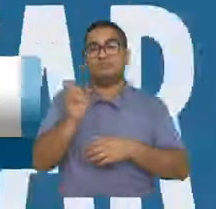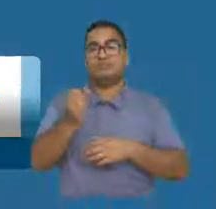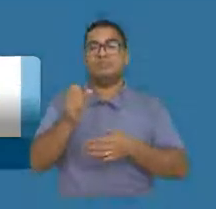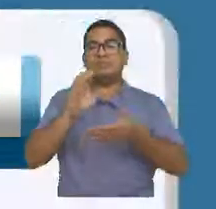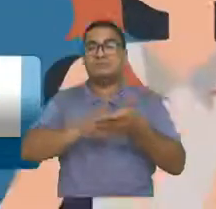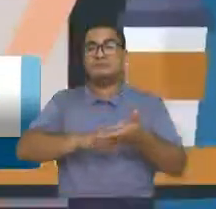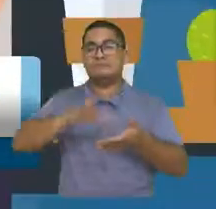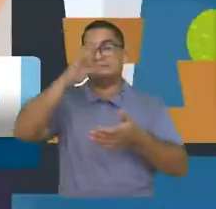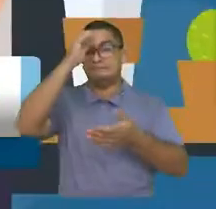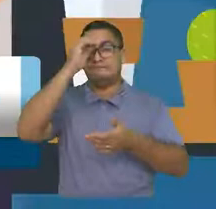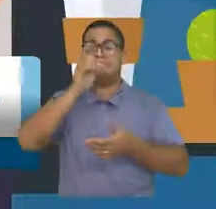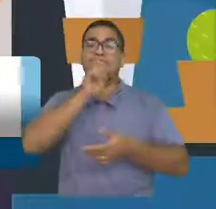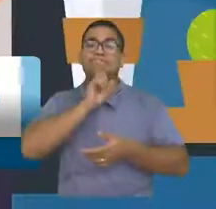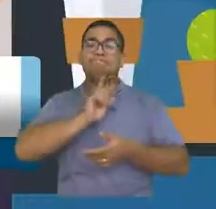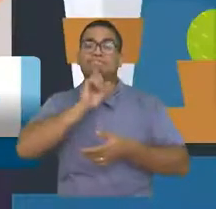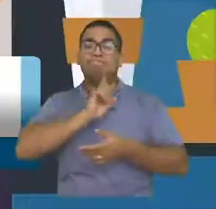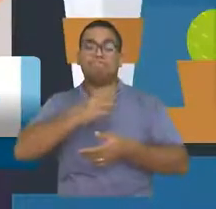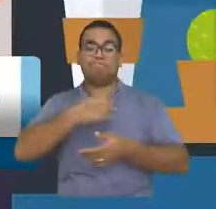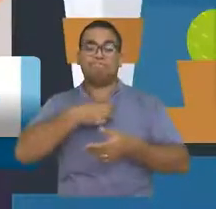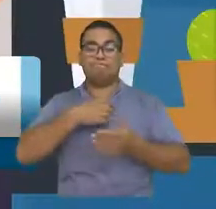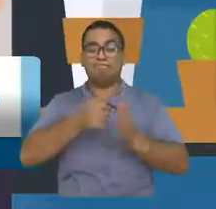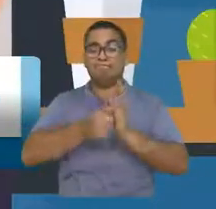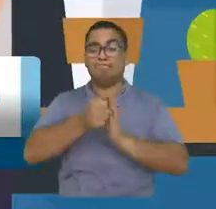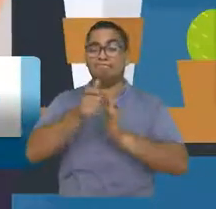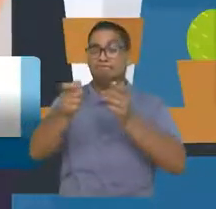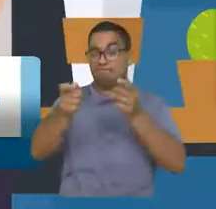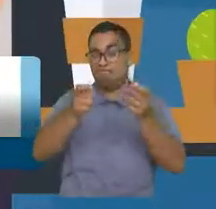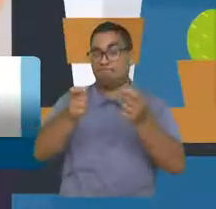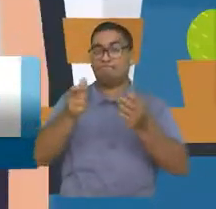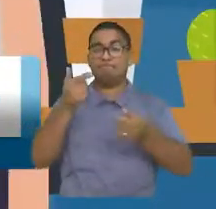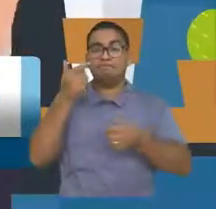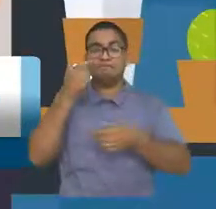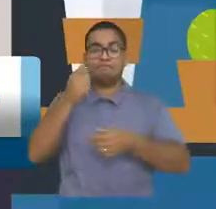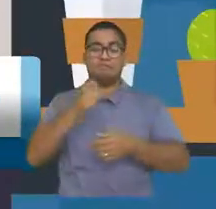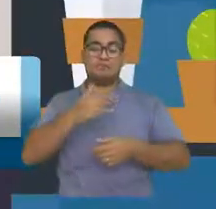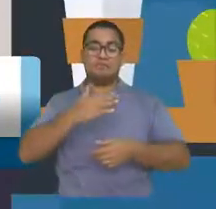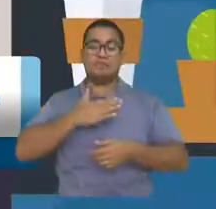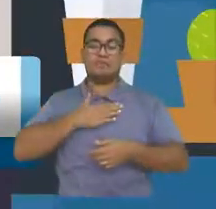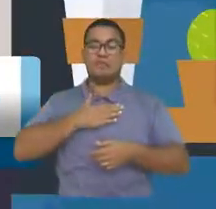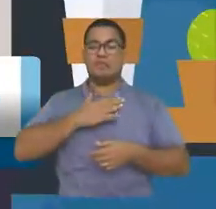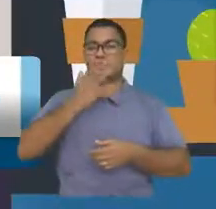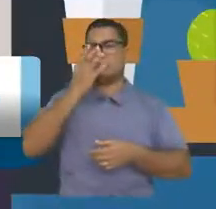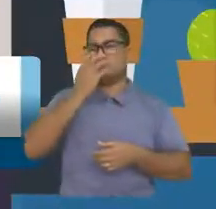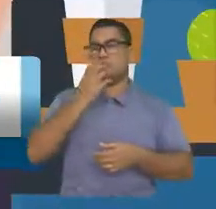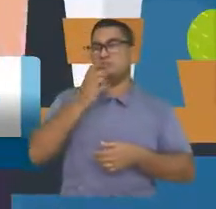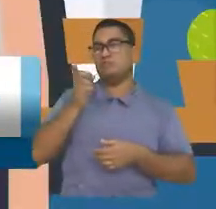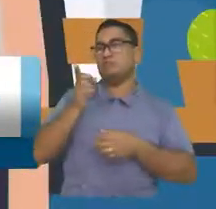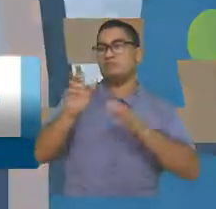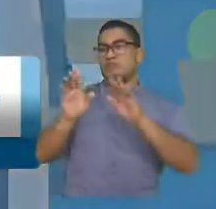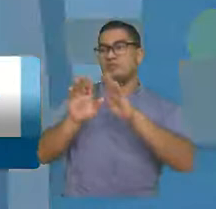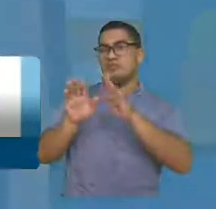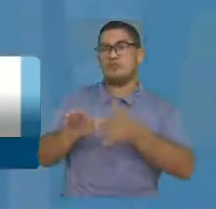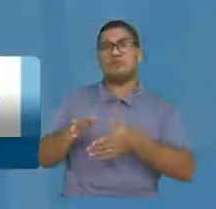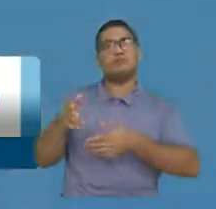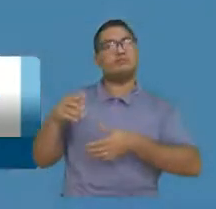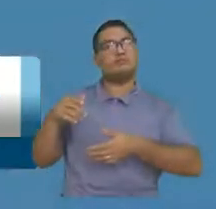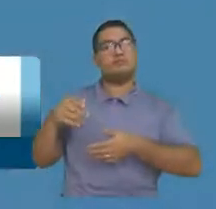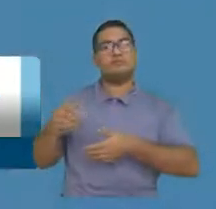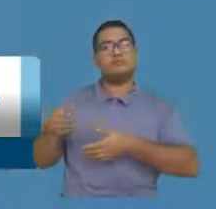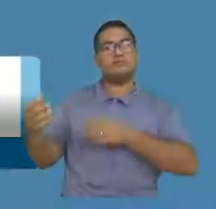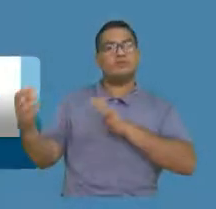a lidiar con nuestras emociones. Reconocer, estoy enojado con la María porque me dijo